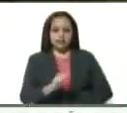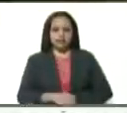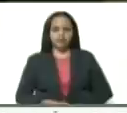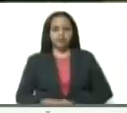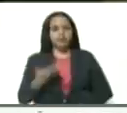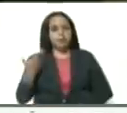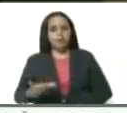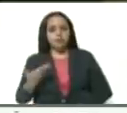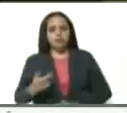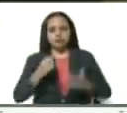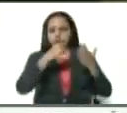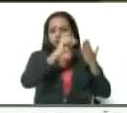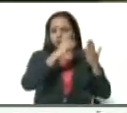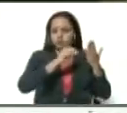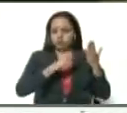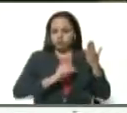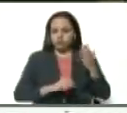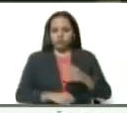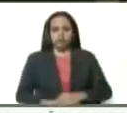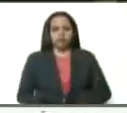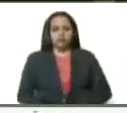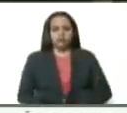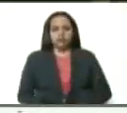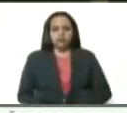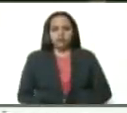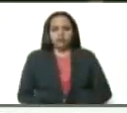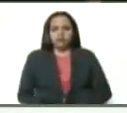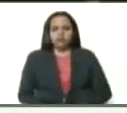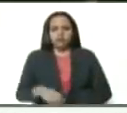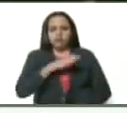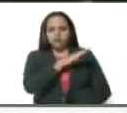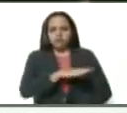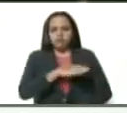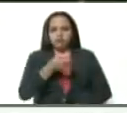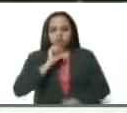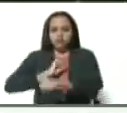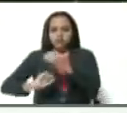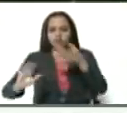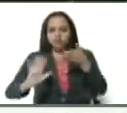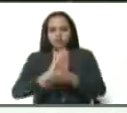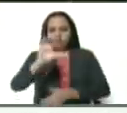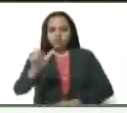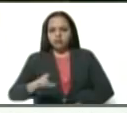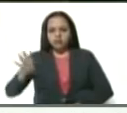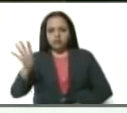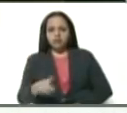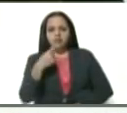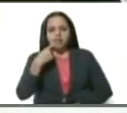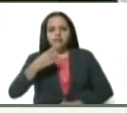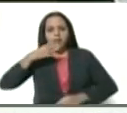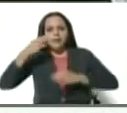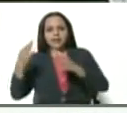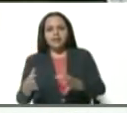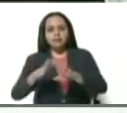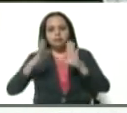Importante tomar nota de esto. La comisión que lucha por el Esequibo, para decir la verdad en el